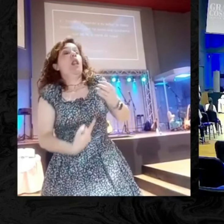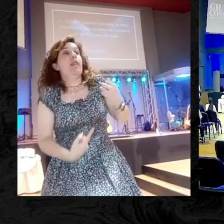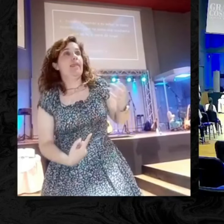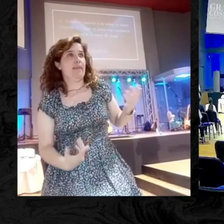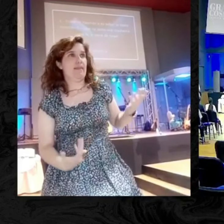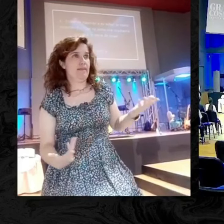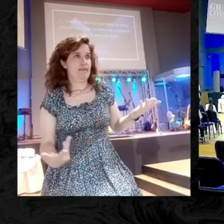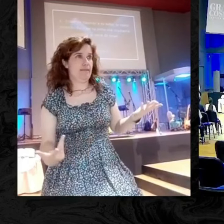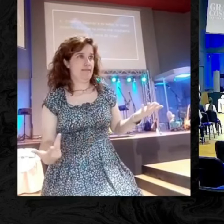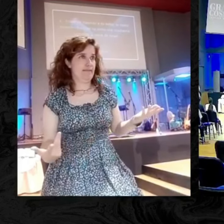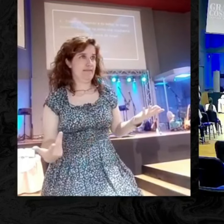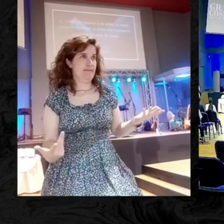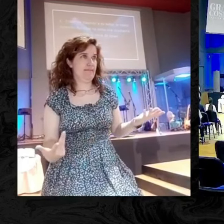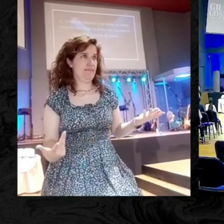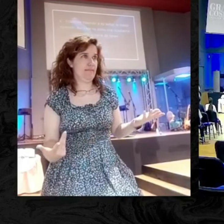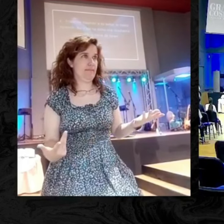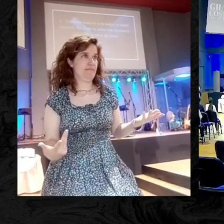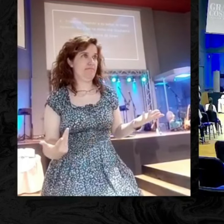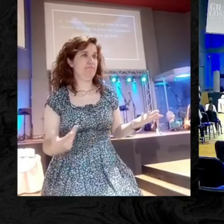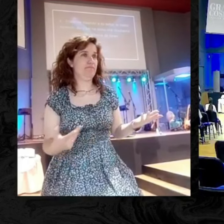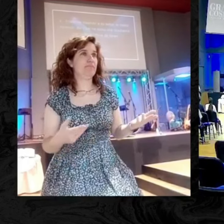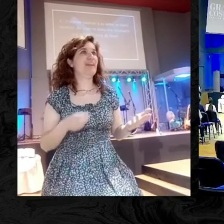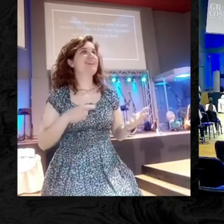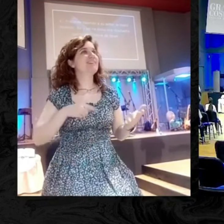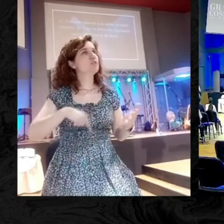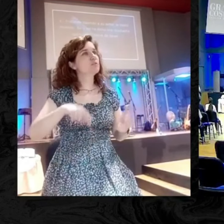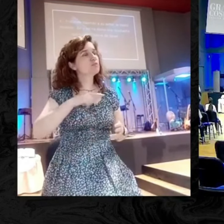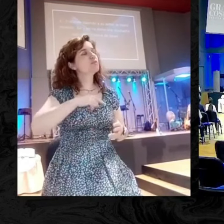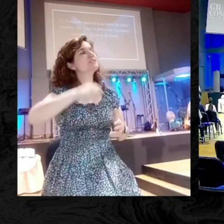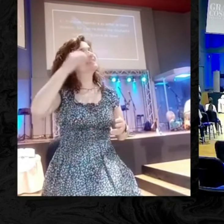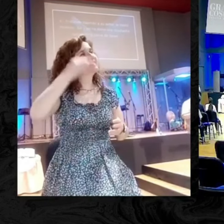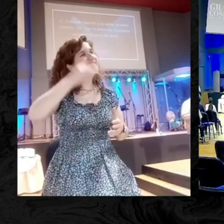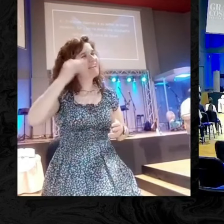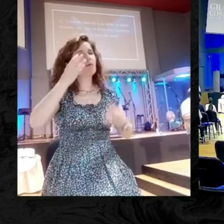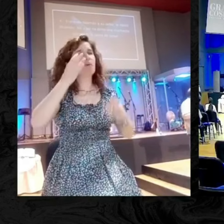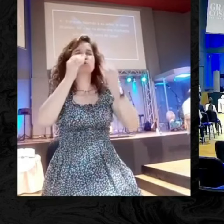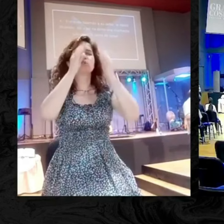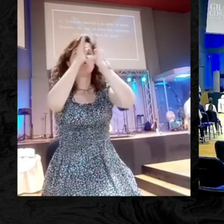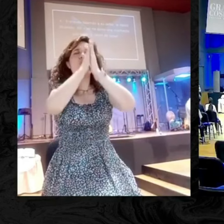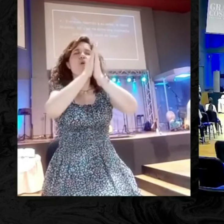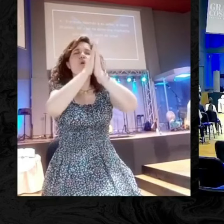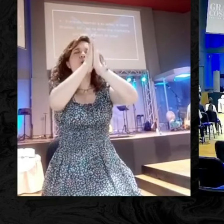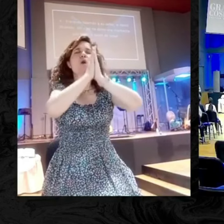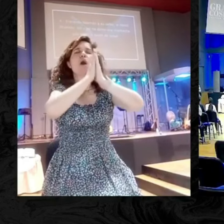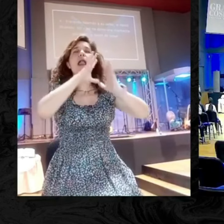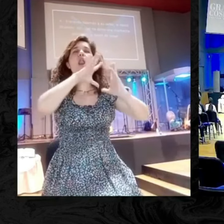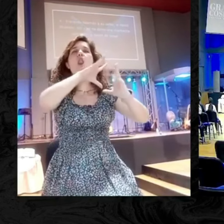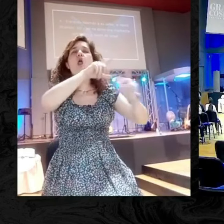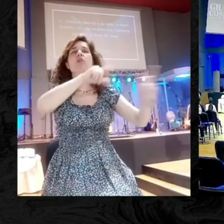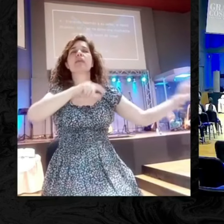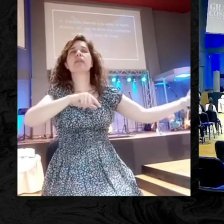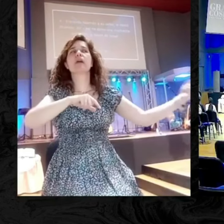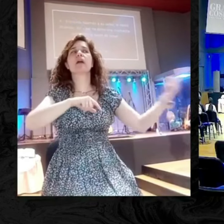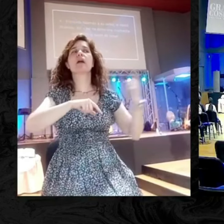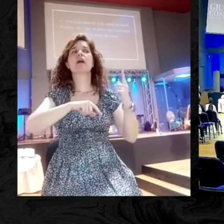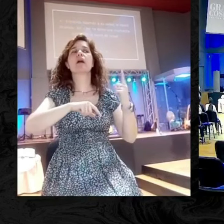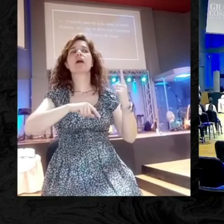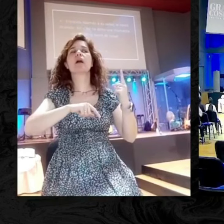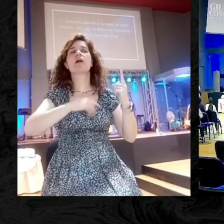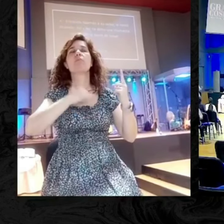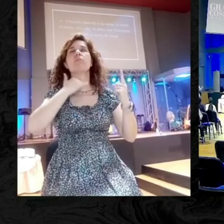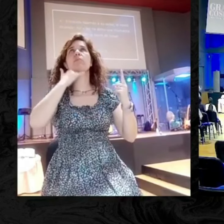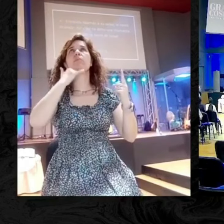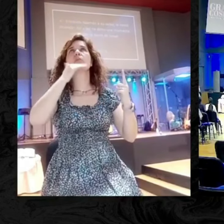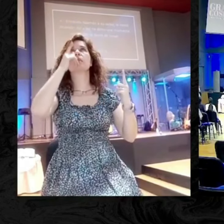salida uno tiene que tener mucho de Dios para arrodillarte buscar a Dios Y